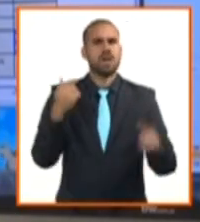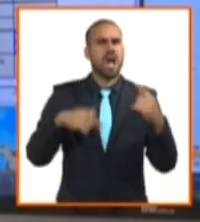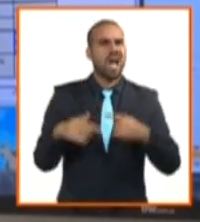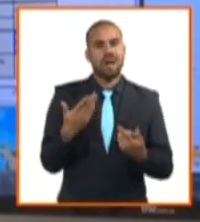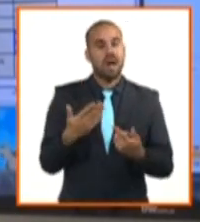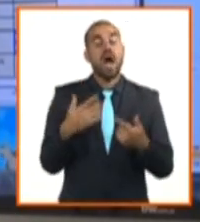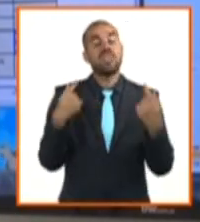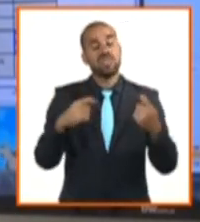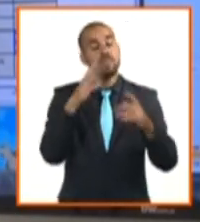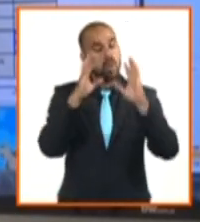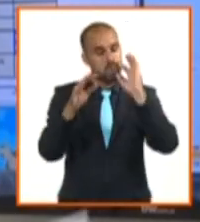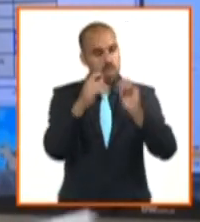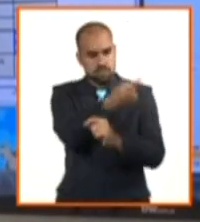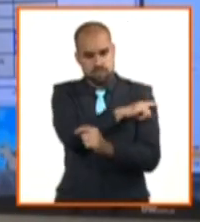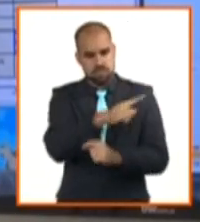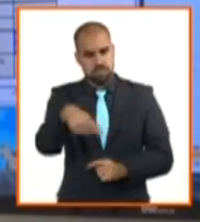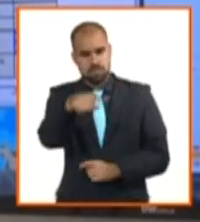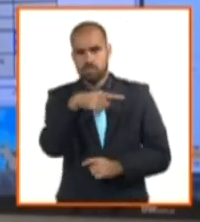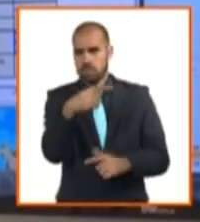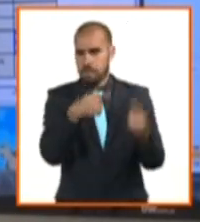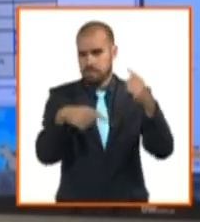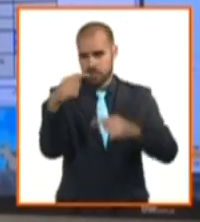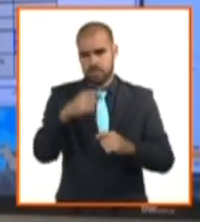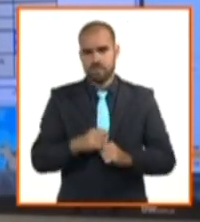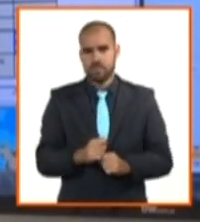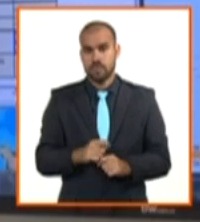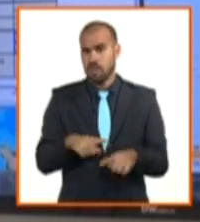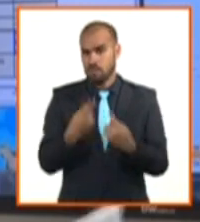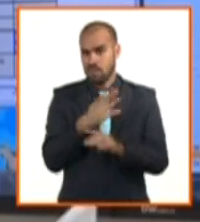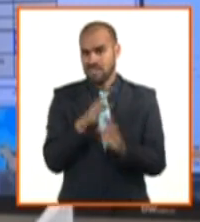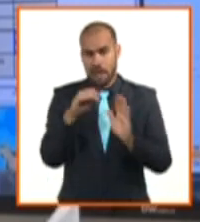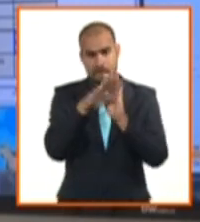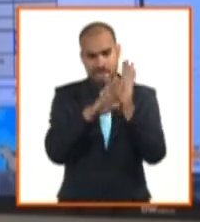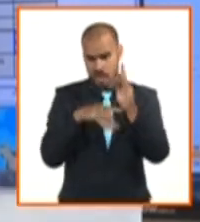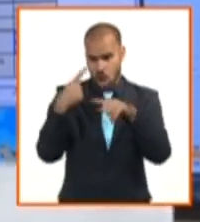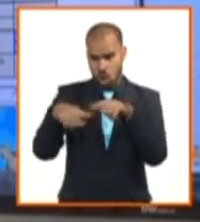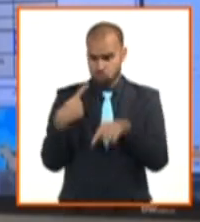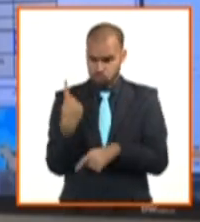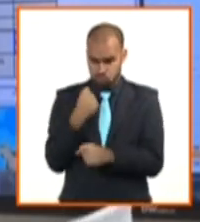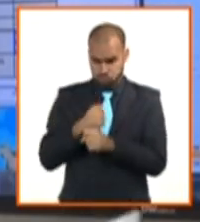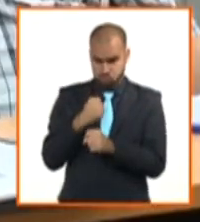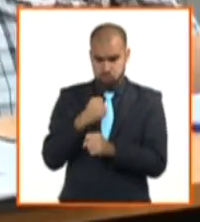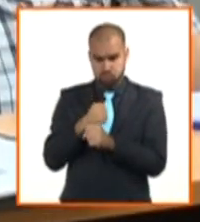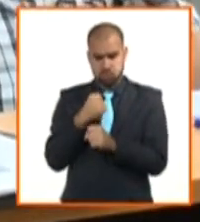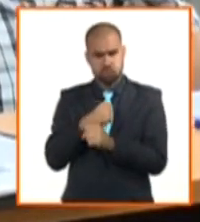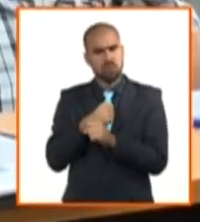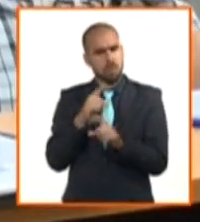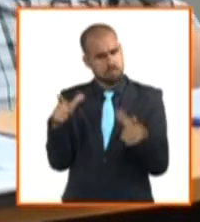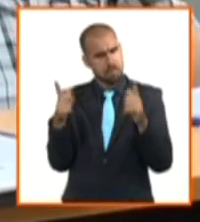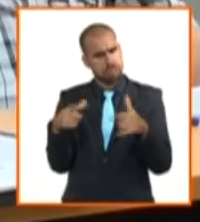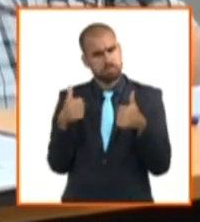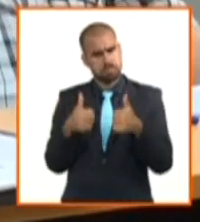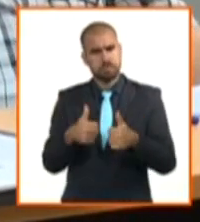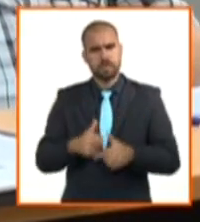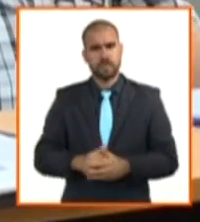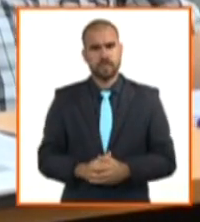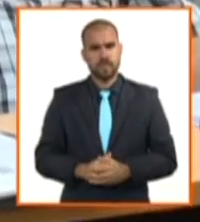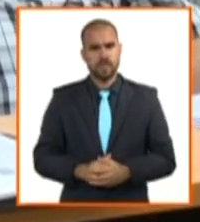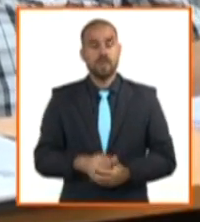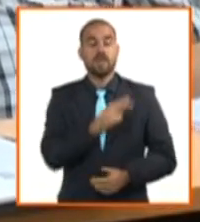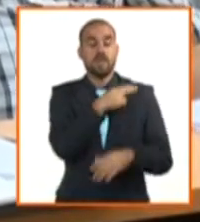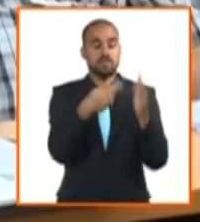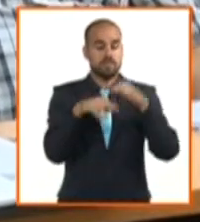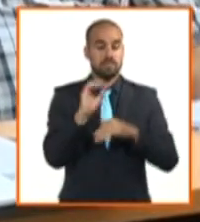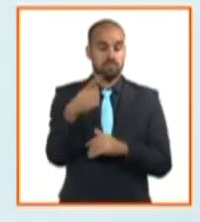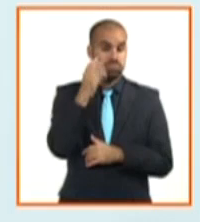población porque porque las otras medidas se están tomando efectivamente el primer ministro manuel barrero cruz a